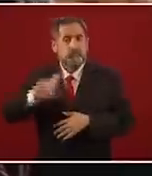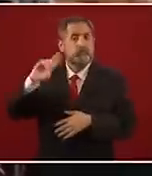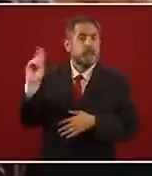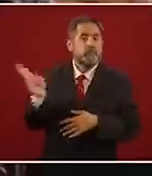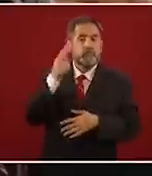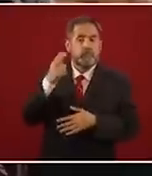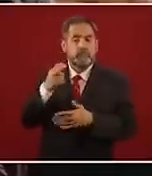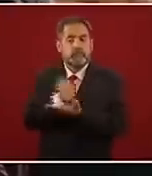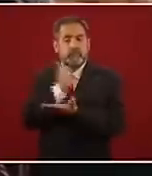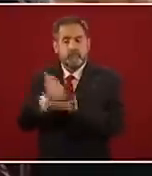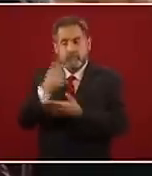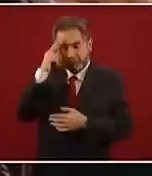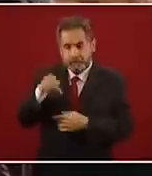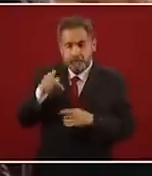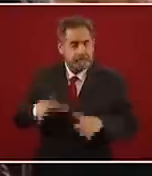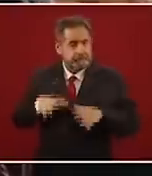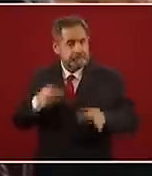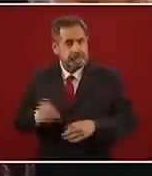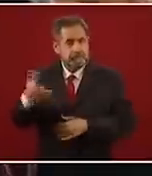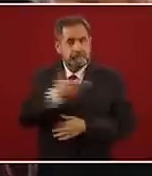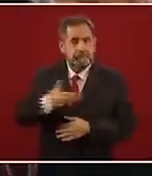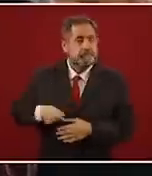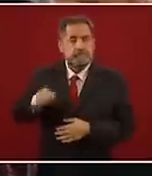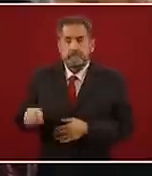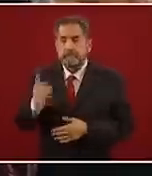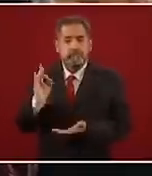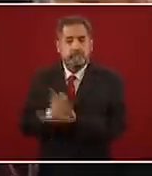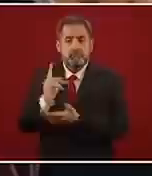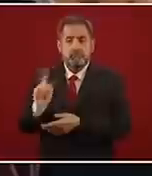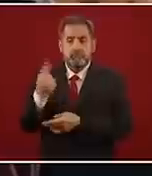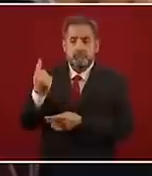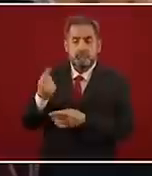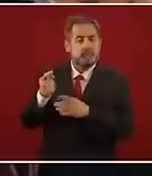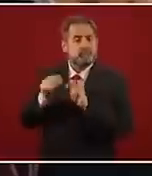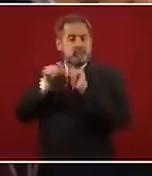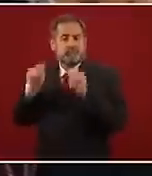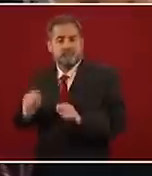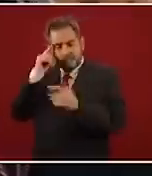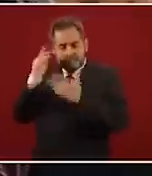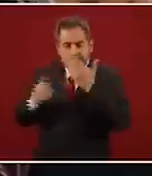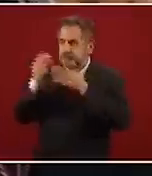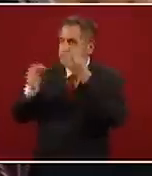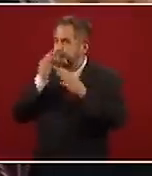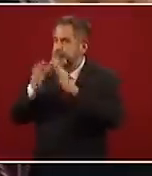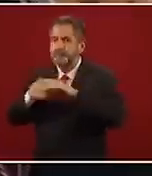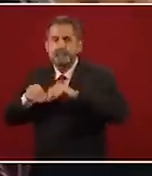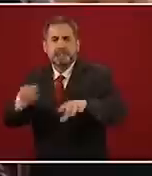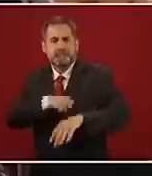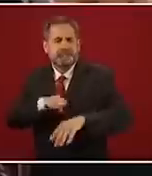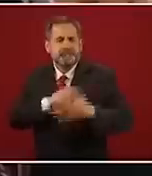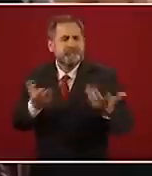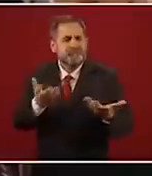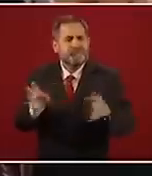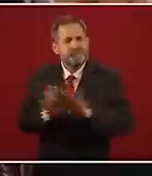de la Ciudad de México, que fundó el presidente, es la única que tiene esa licenciatura. ¿Se apoyarán en esta universidad o cómo será